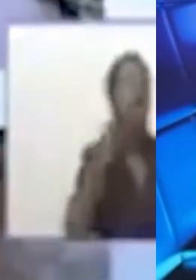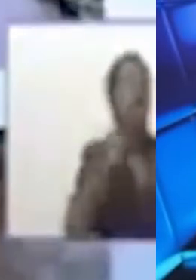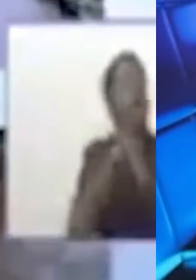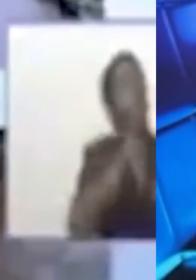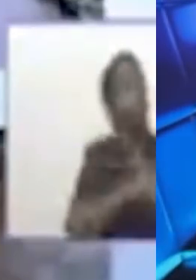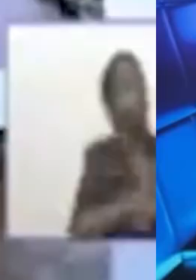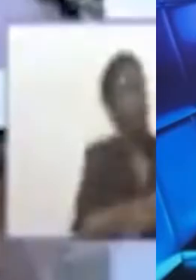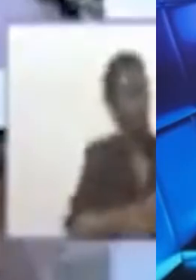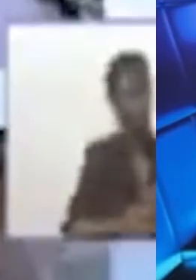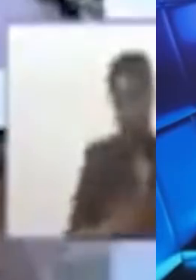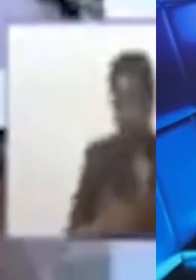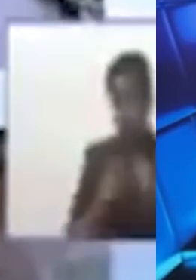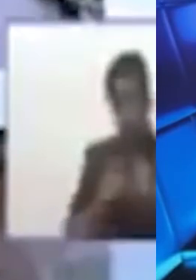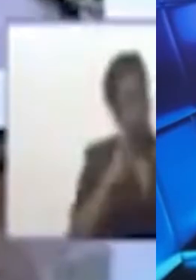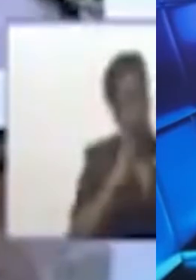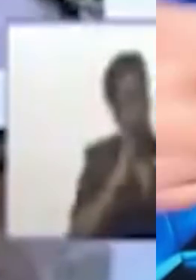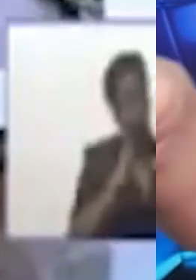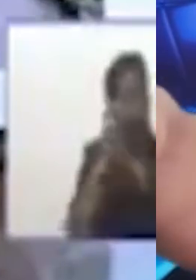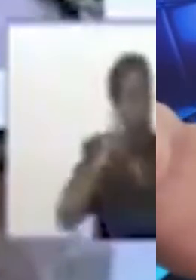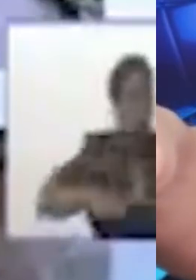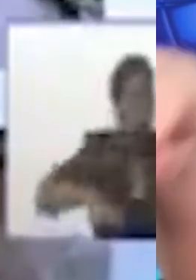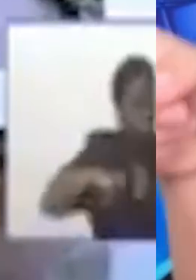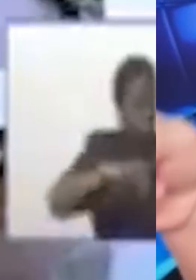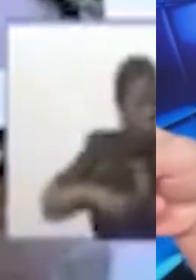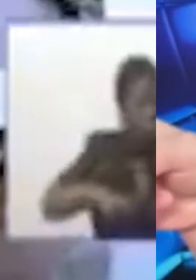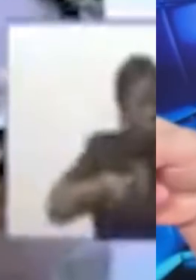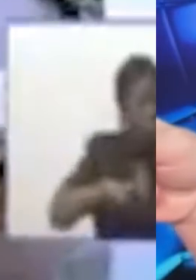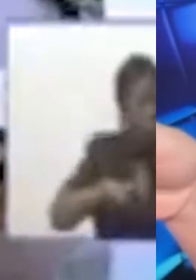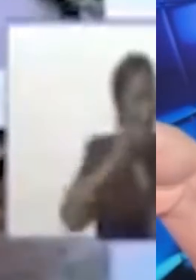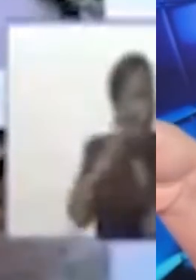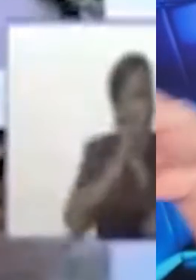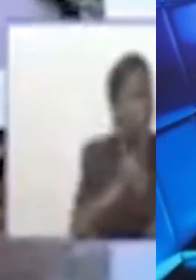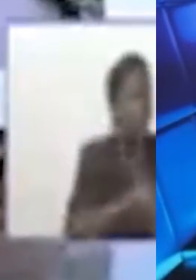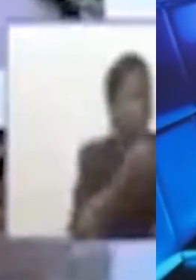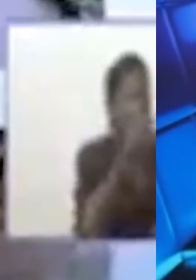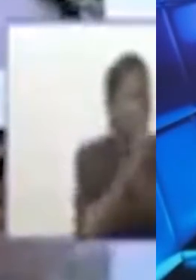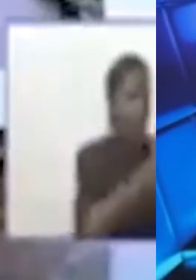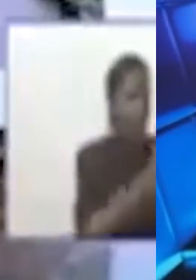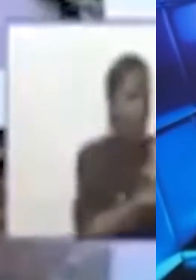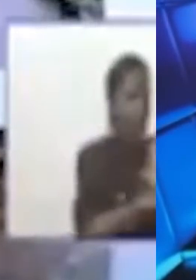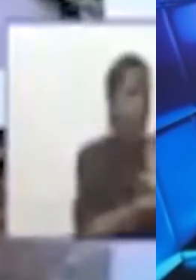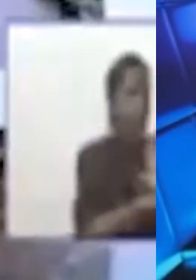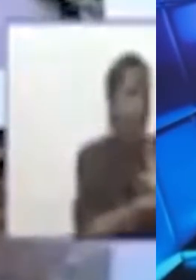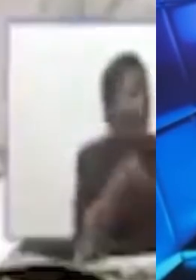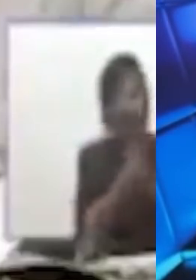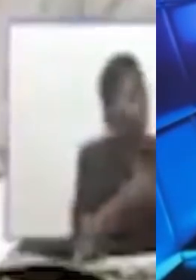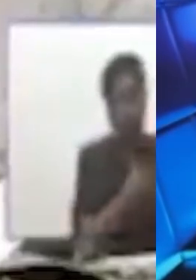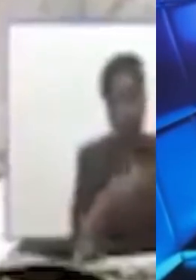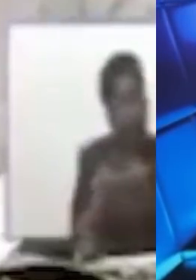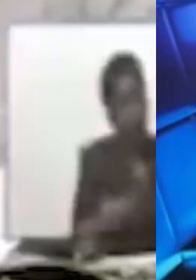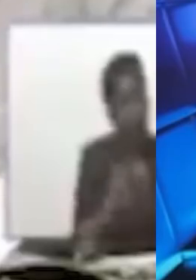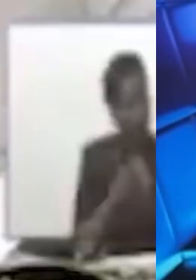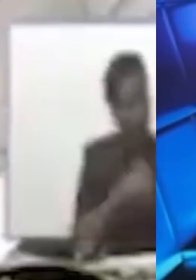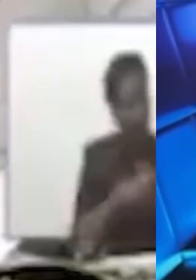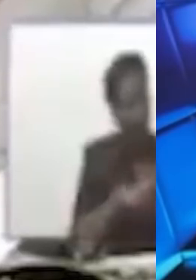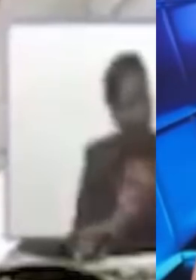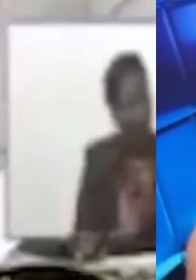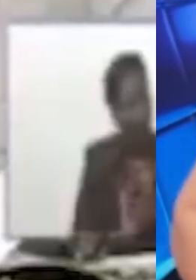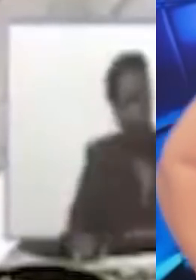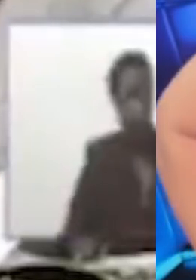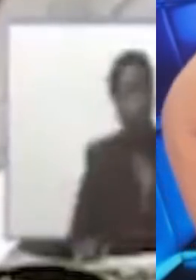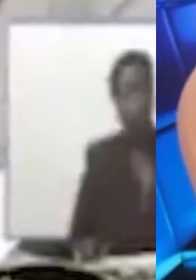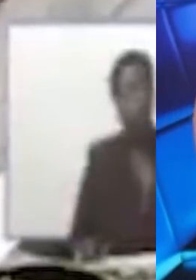hacerse? Porque hemos visto en el proceso de investigación que no todo lo que plantea el protocolo se hace en nuestra provincia. Entonces, le digo,